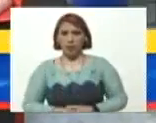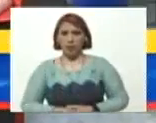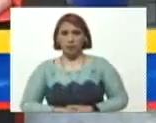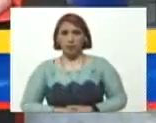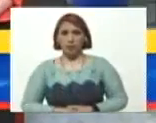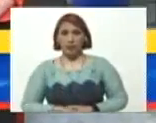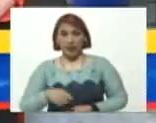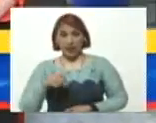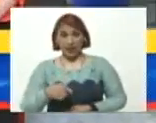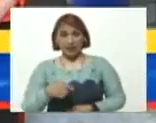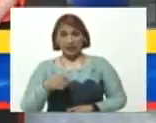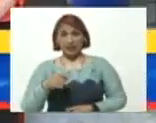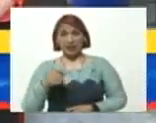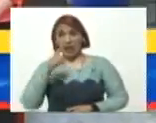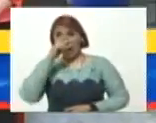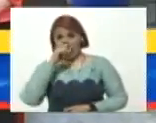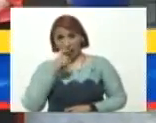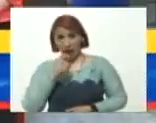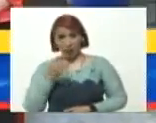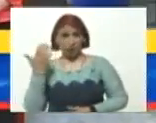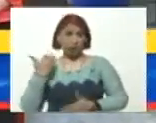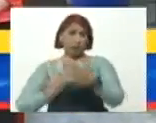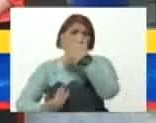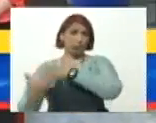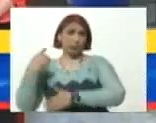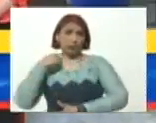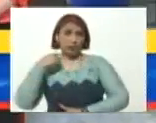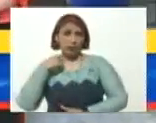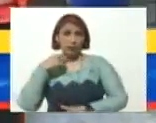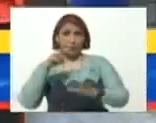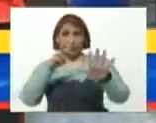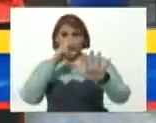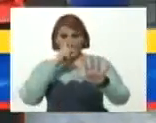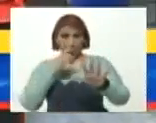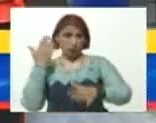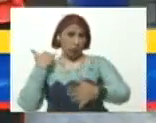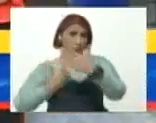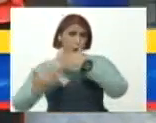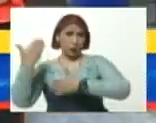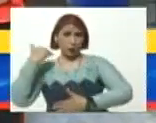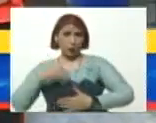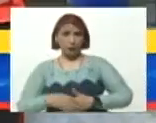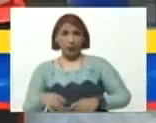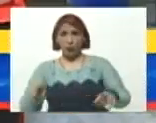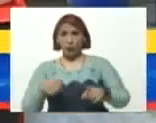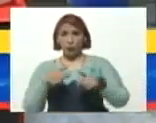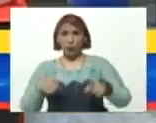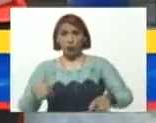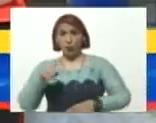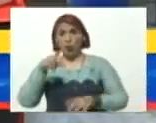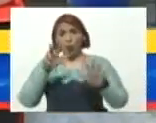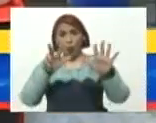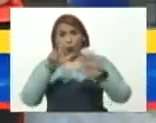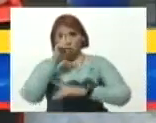Desde esa época, siendo muy niño, yo tenía 7 años, iba a cumplir 8 años.